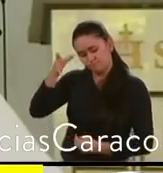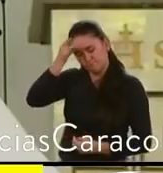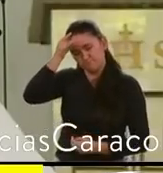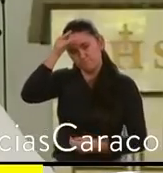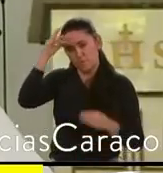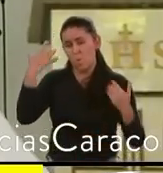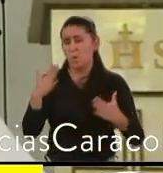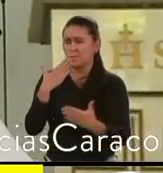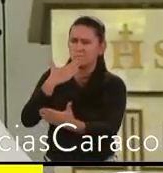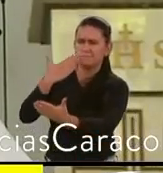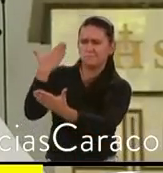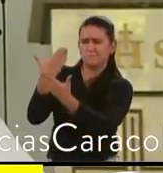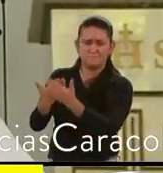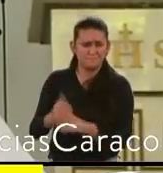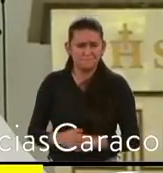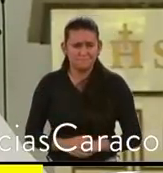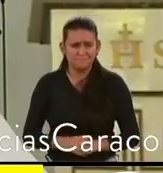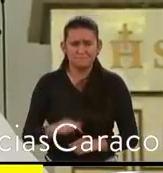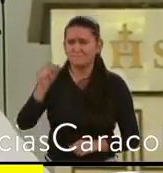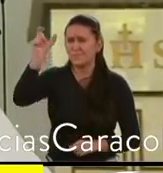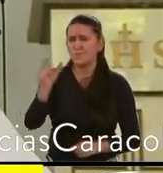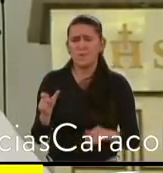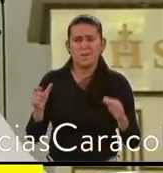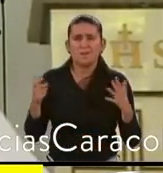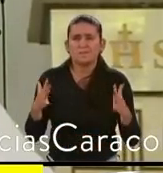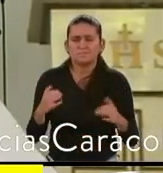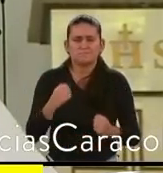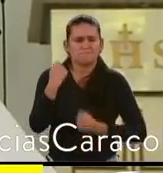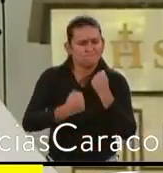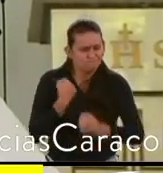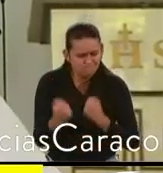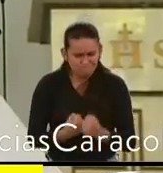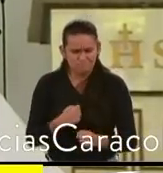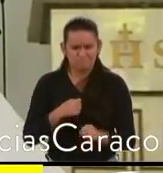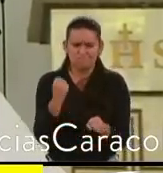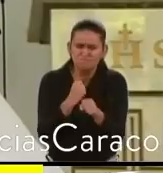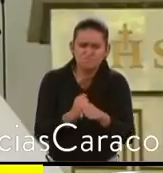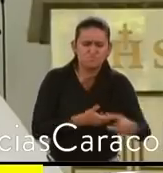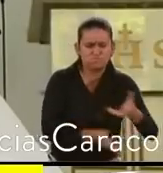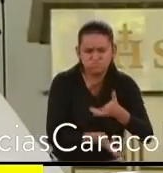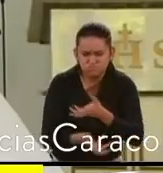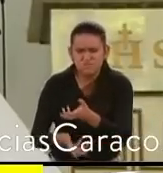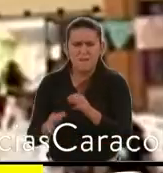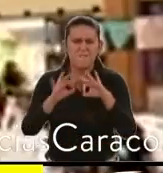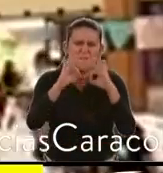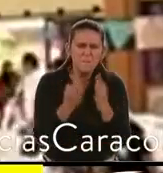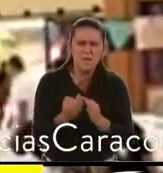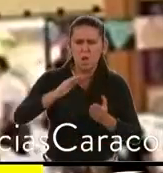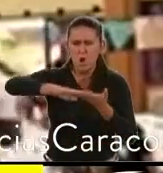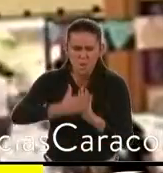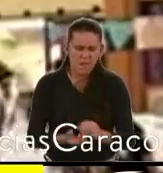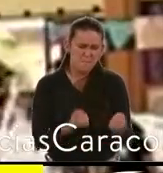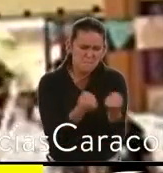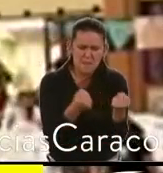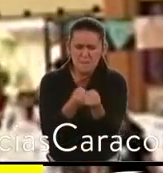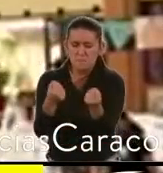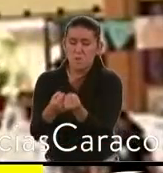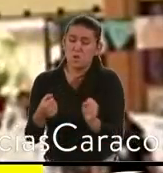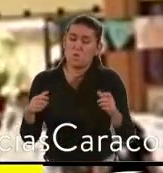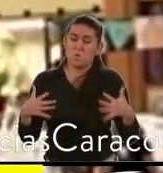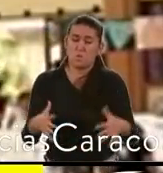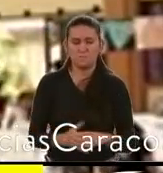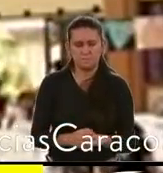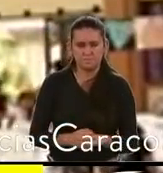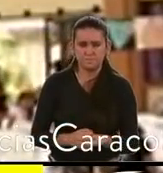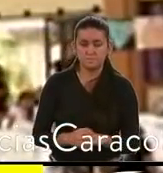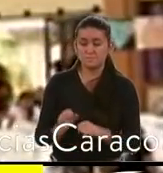legado enorme, un ser incansable, trabajador por las familias, por todas las comunidades. Durante la pandemia,